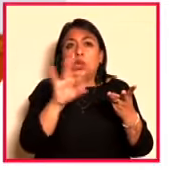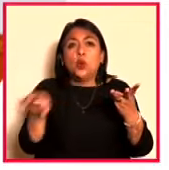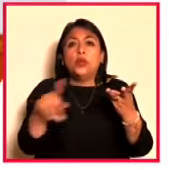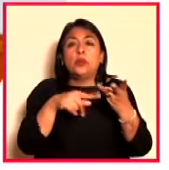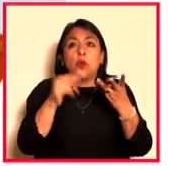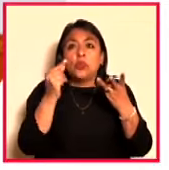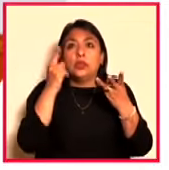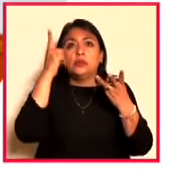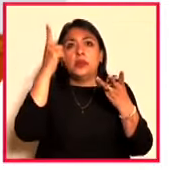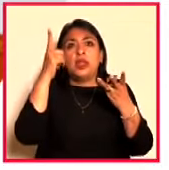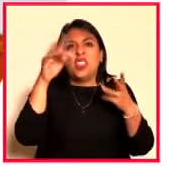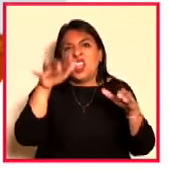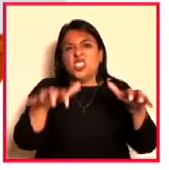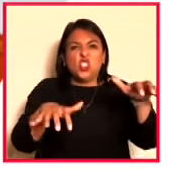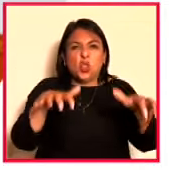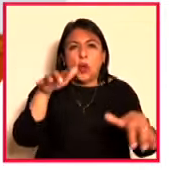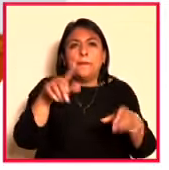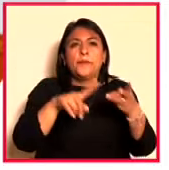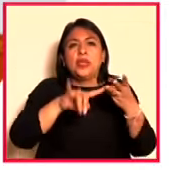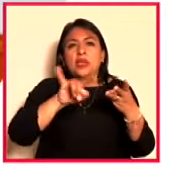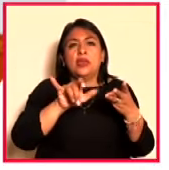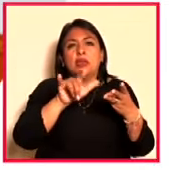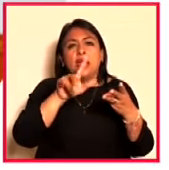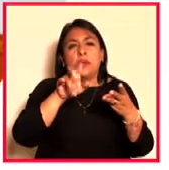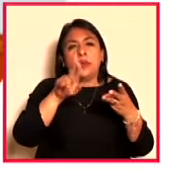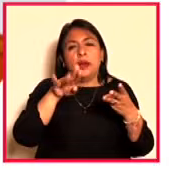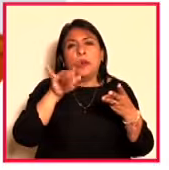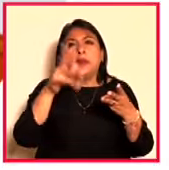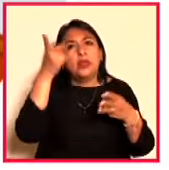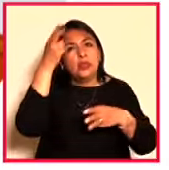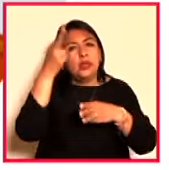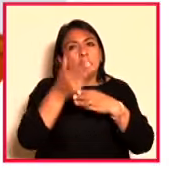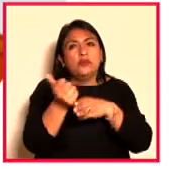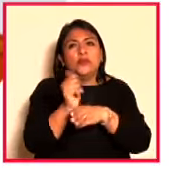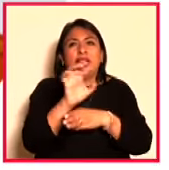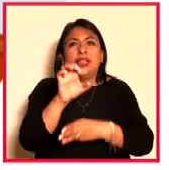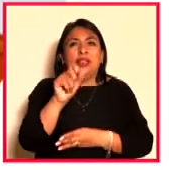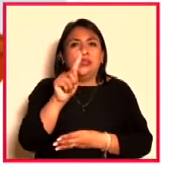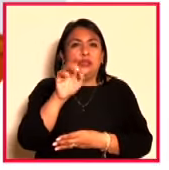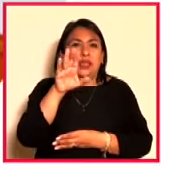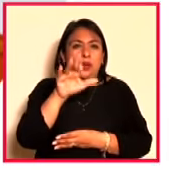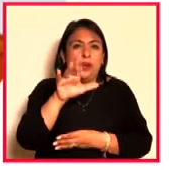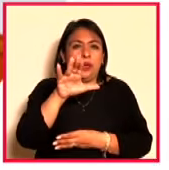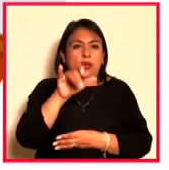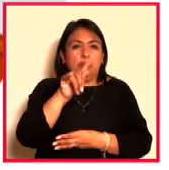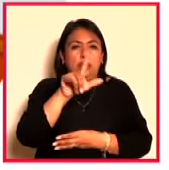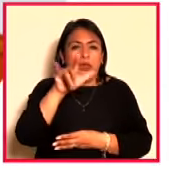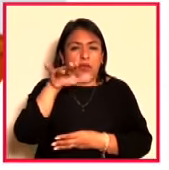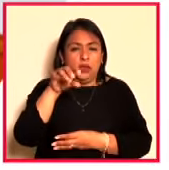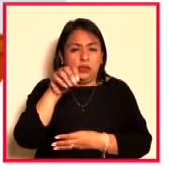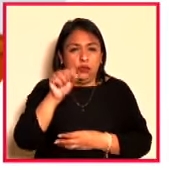del Zombi, de Javier Malpica, dirección y actuación de Esteban Castellanos.